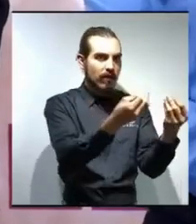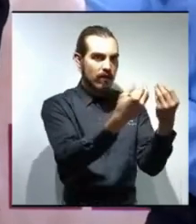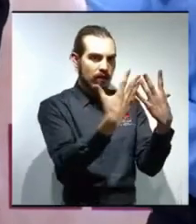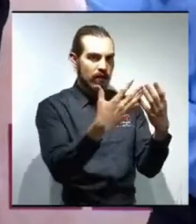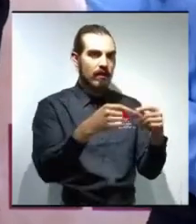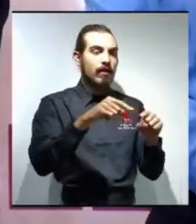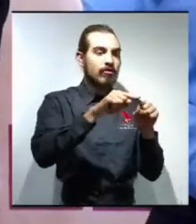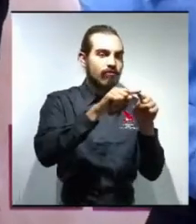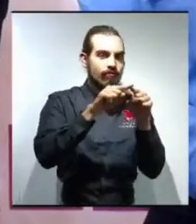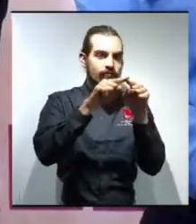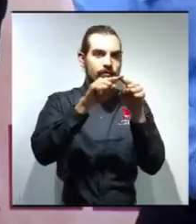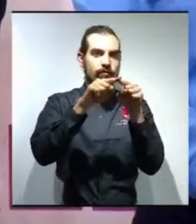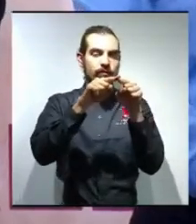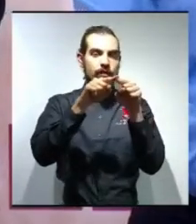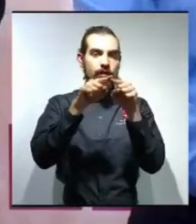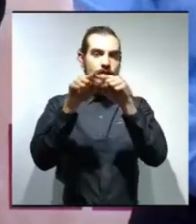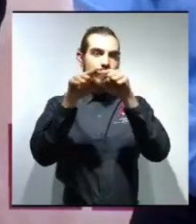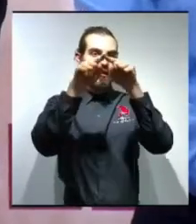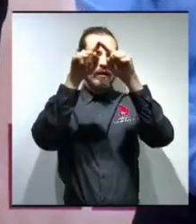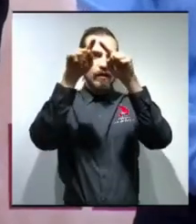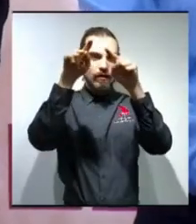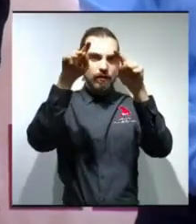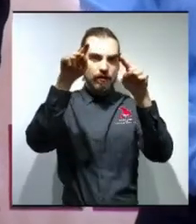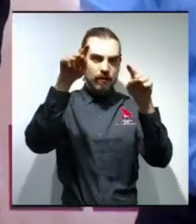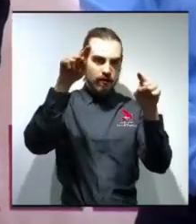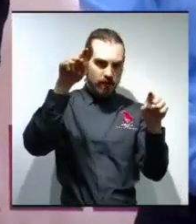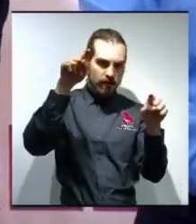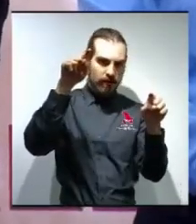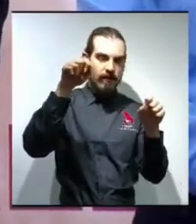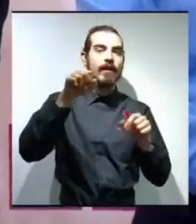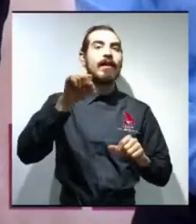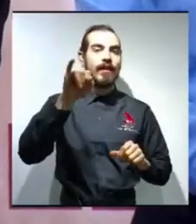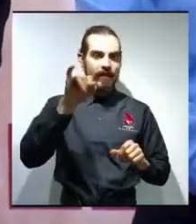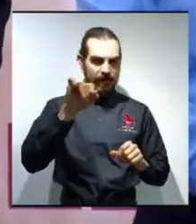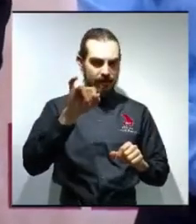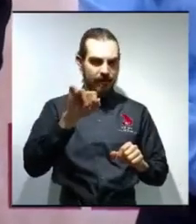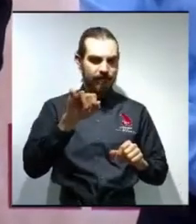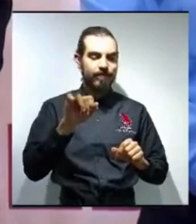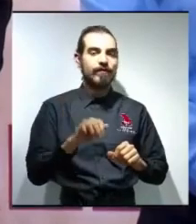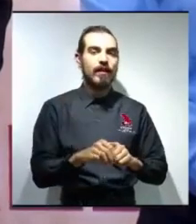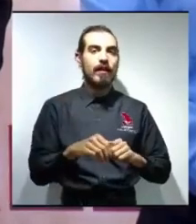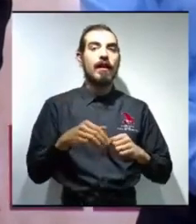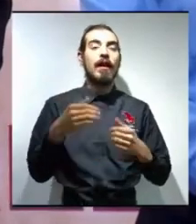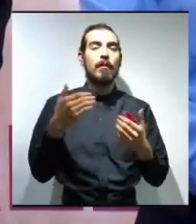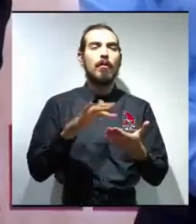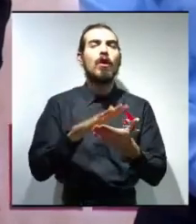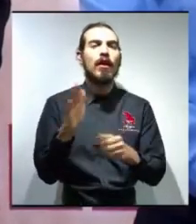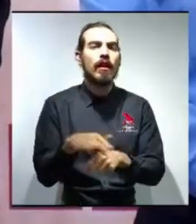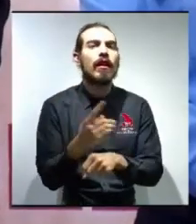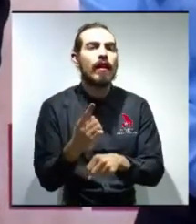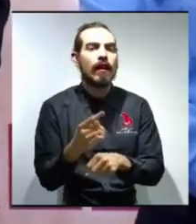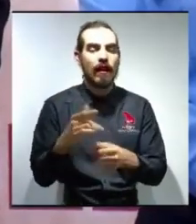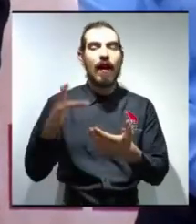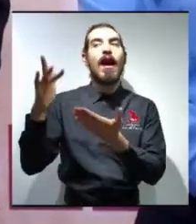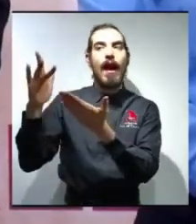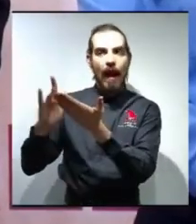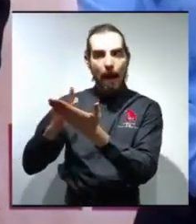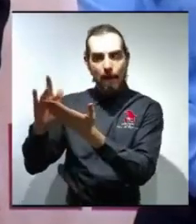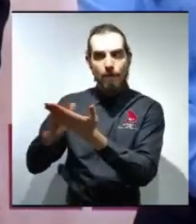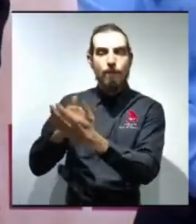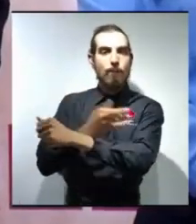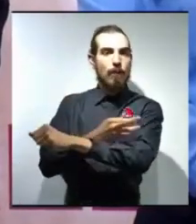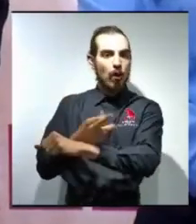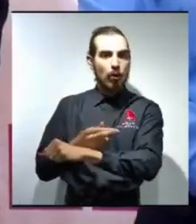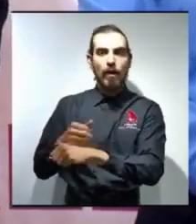incrementos se han disminuido. Entonces es gracias al apoyo de todas las compañeras y compañeros que trabajan y monitorean